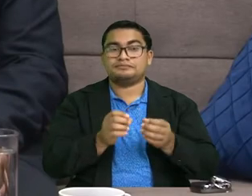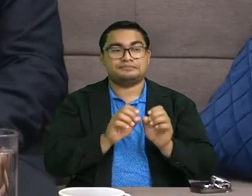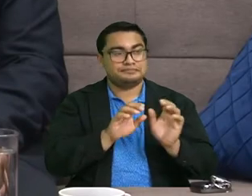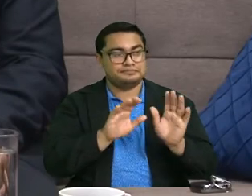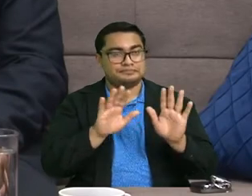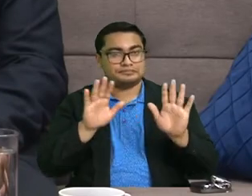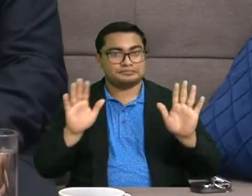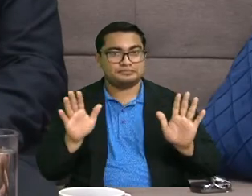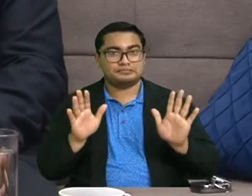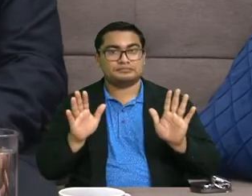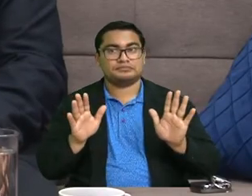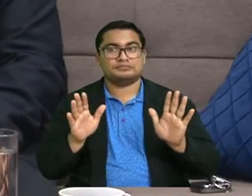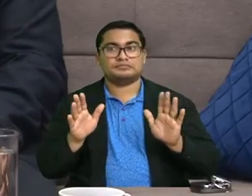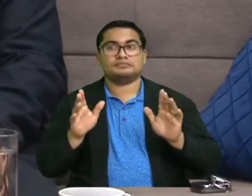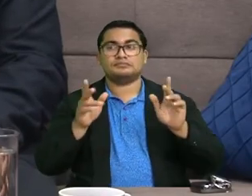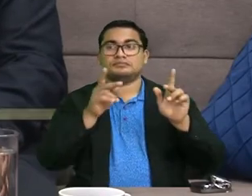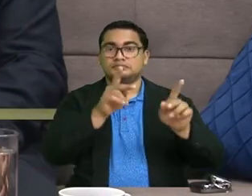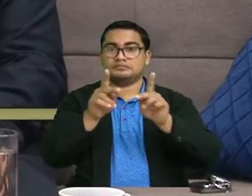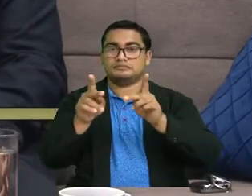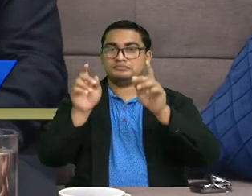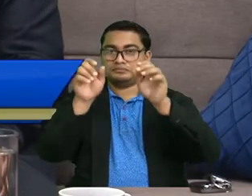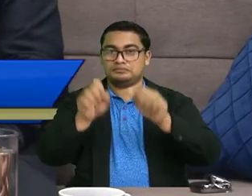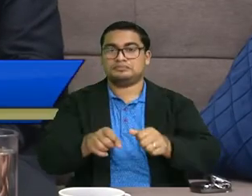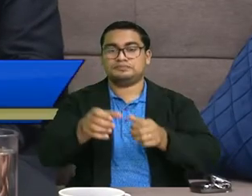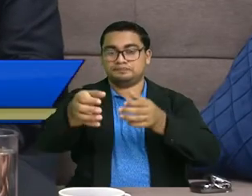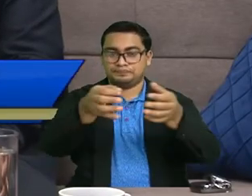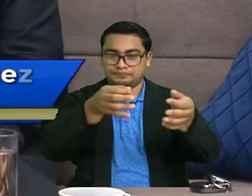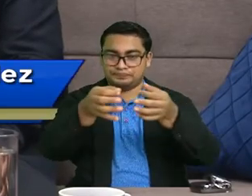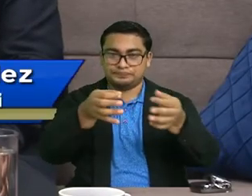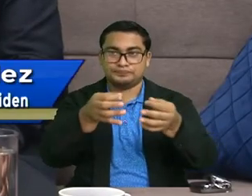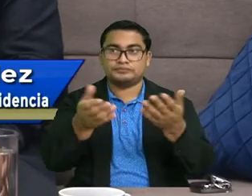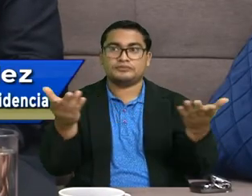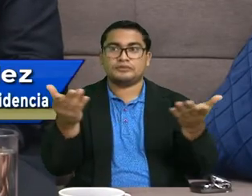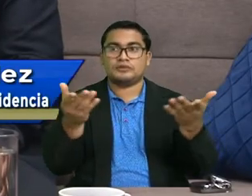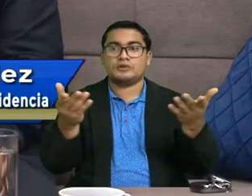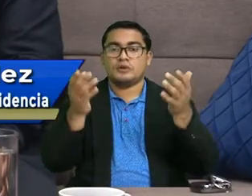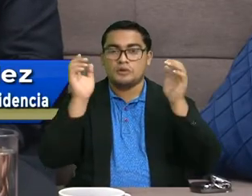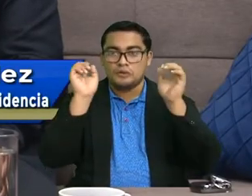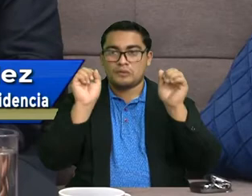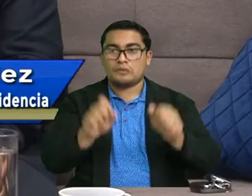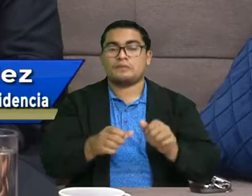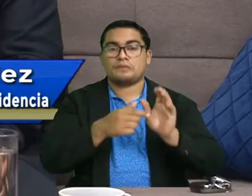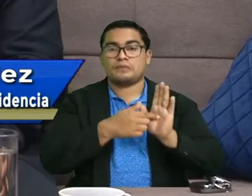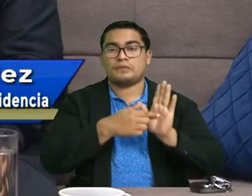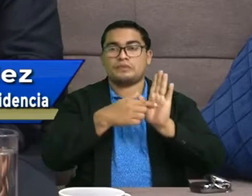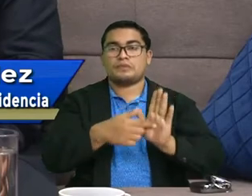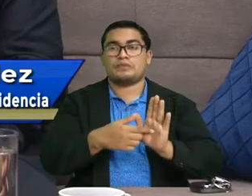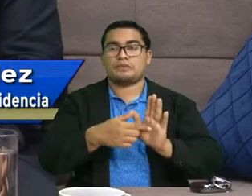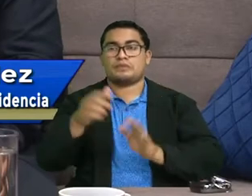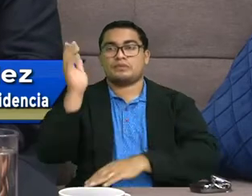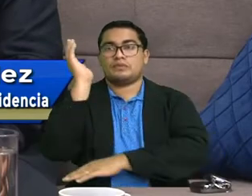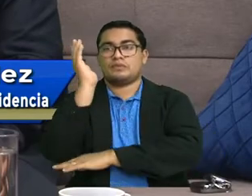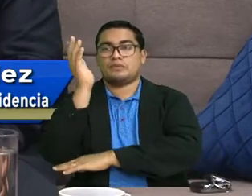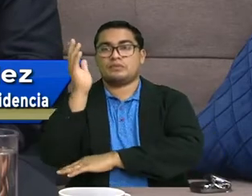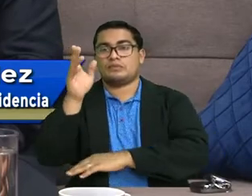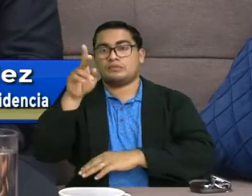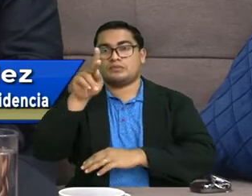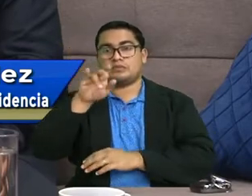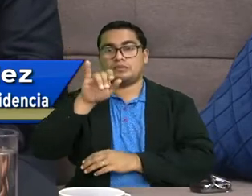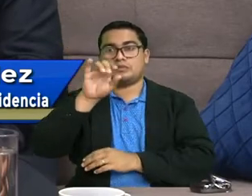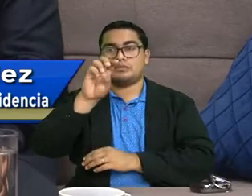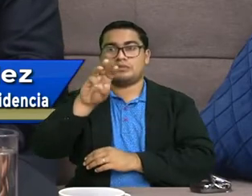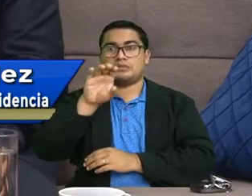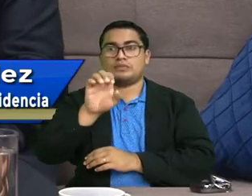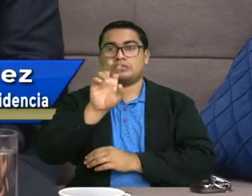tienen la oportunidad de escuchar en detalle sobre la oportunidad que presenta hoy la ExpoPyme 2020. Esta es una